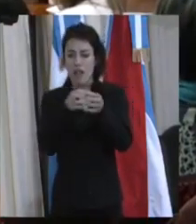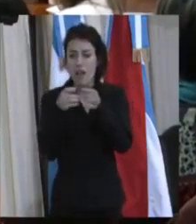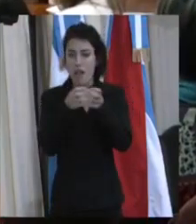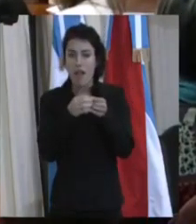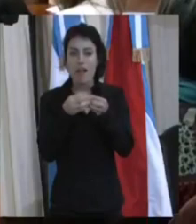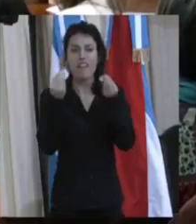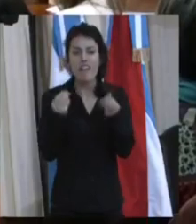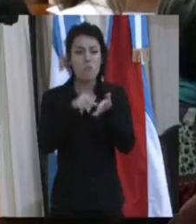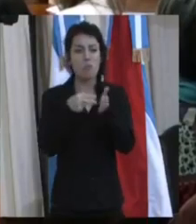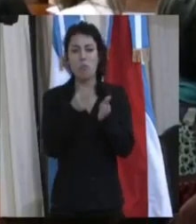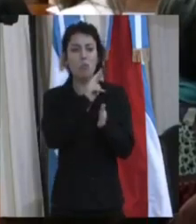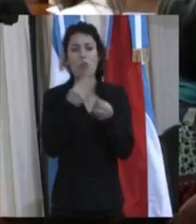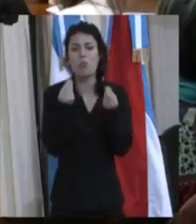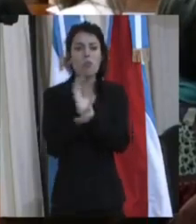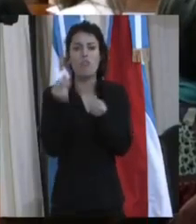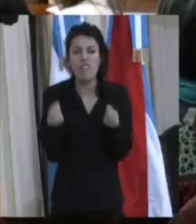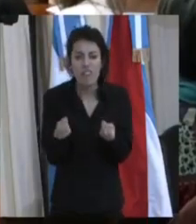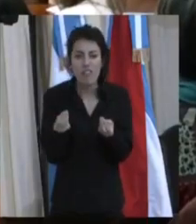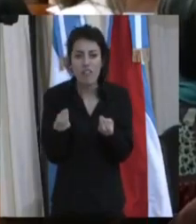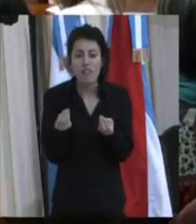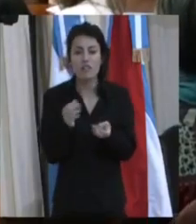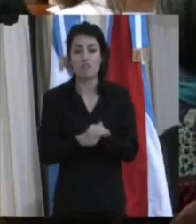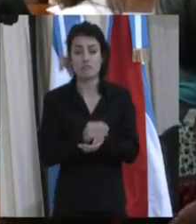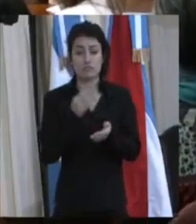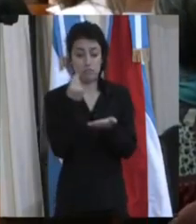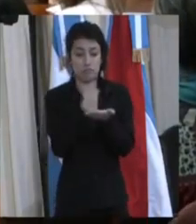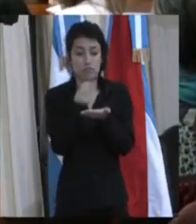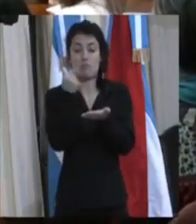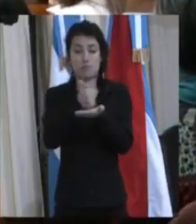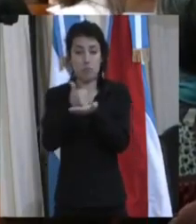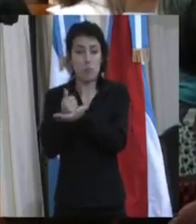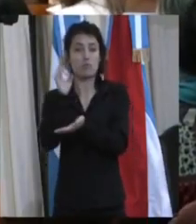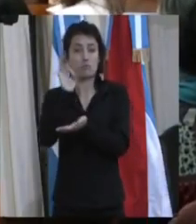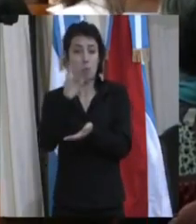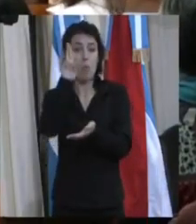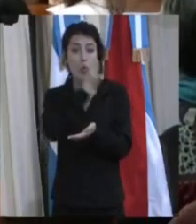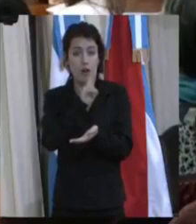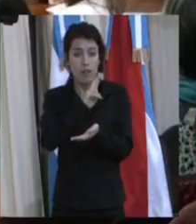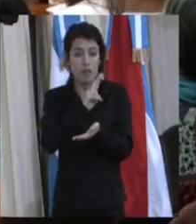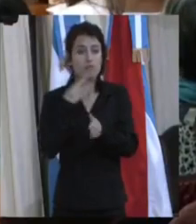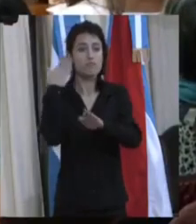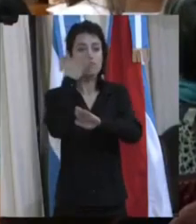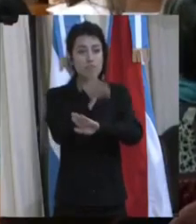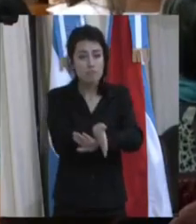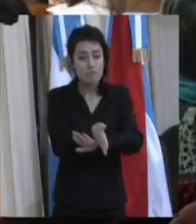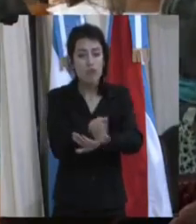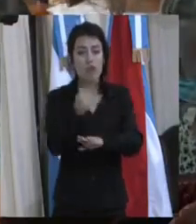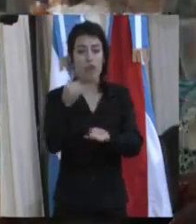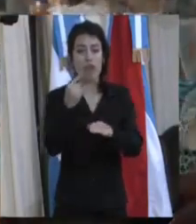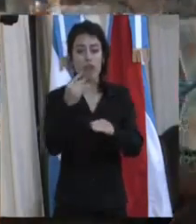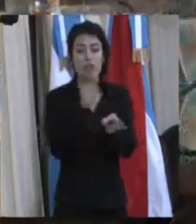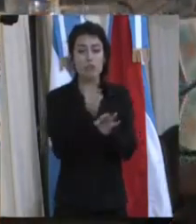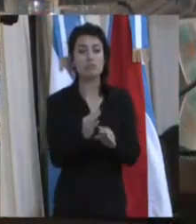que consideran problemas de mujeres. Solo participan mujeres. Y uno de estos problemas es el acceso a la educación superior